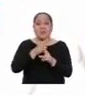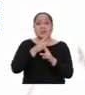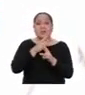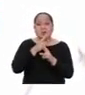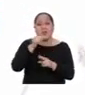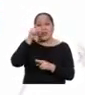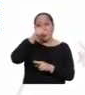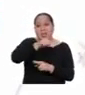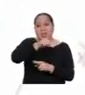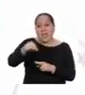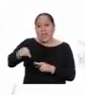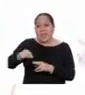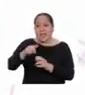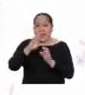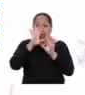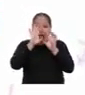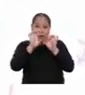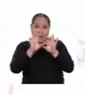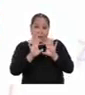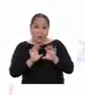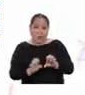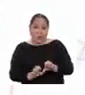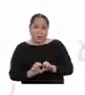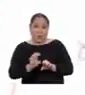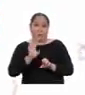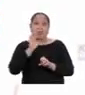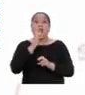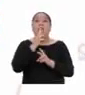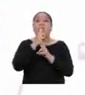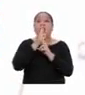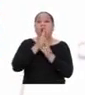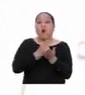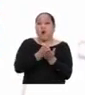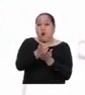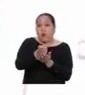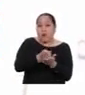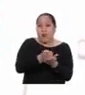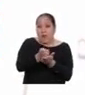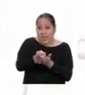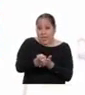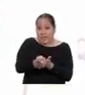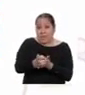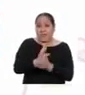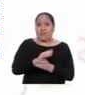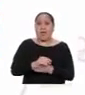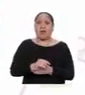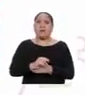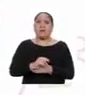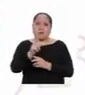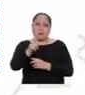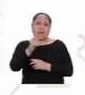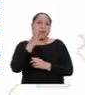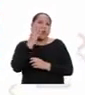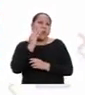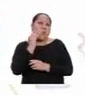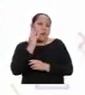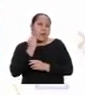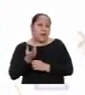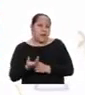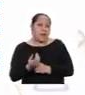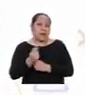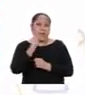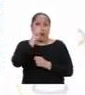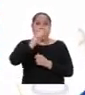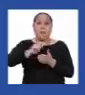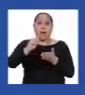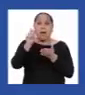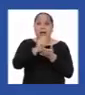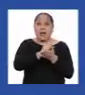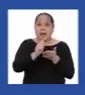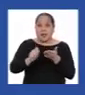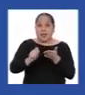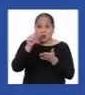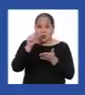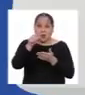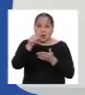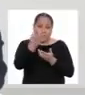según su experiencia y conocimiento, marcando con una X en la alternativa que usted crea conveniente.